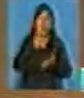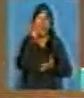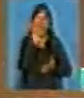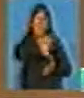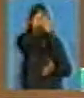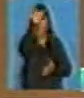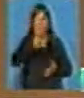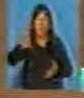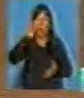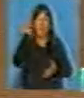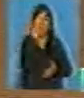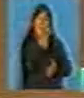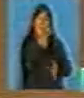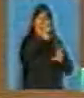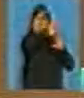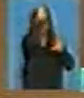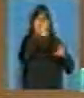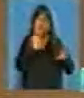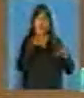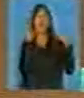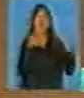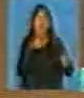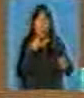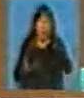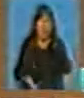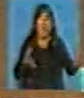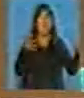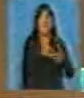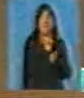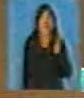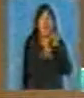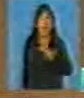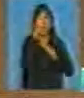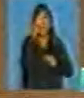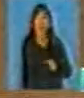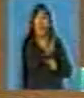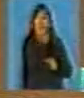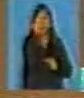de cómo ha quedado en nuestra provincia. El Frente Jujeño Cambiemos sacó el